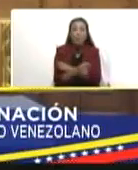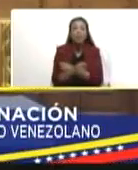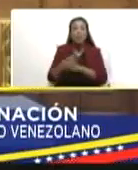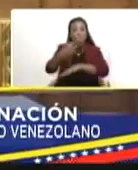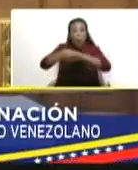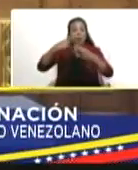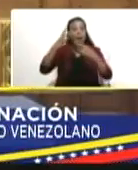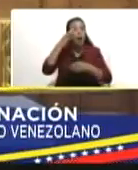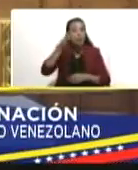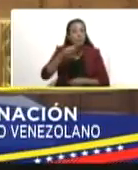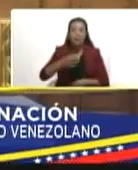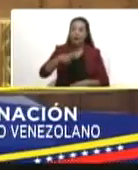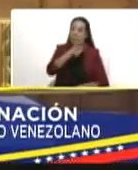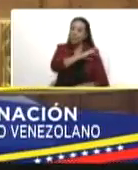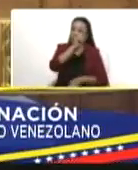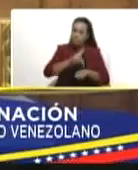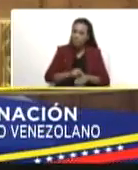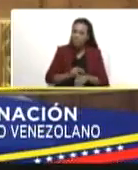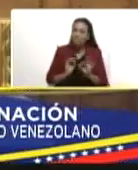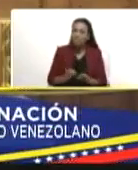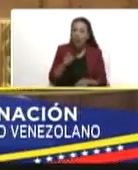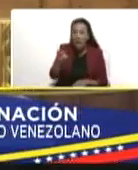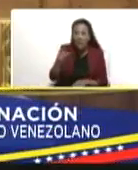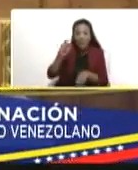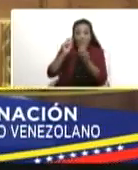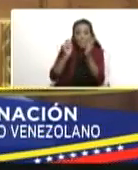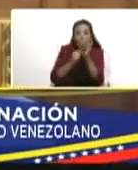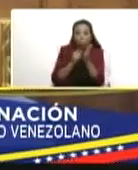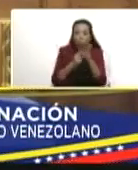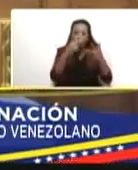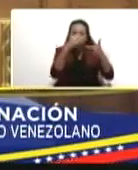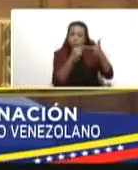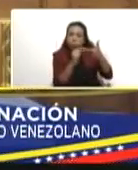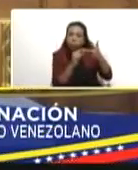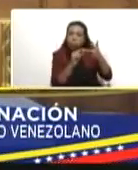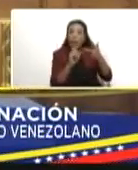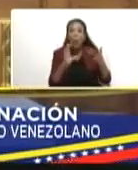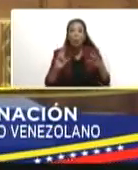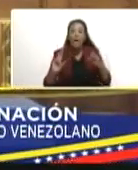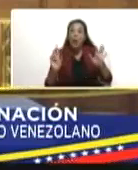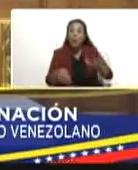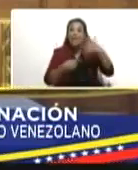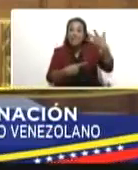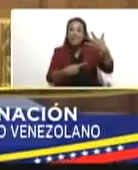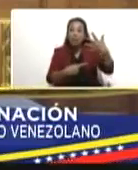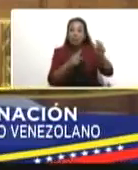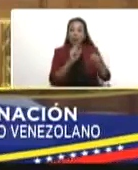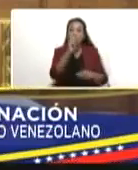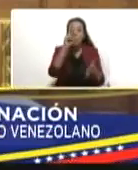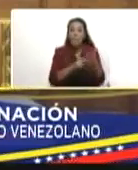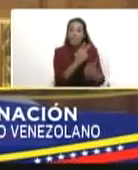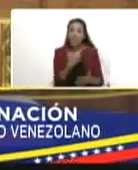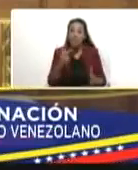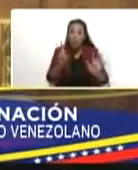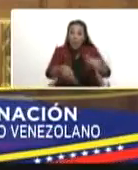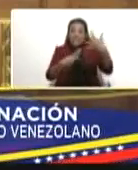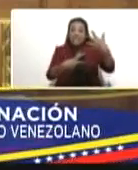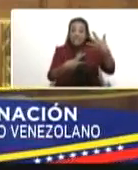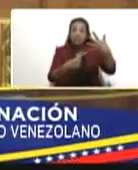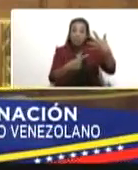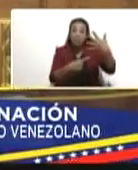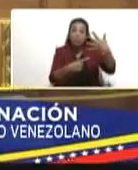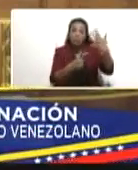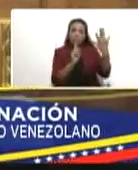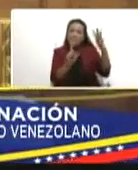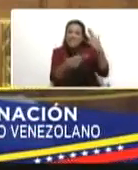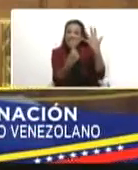de la realidad nacional En este punto cumplimos una sexta meta en el 2023 la